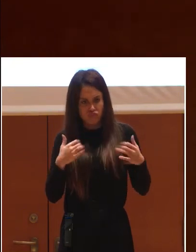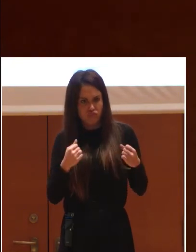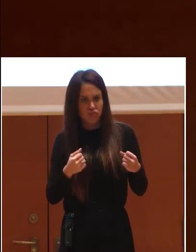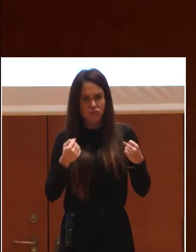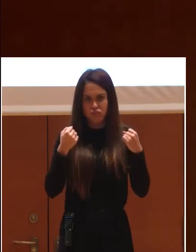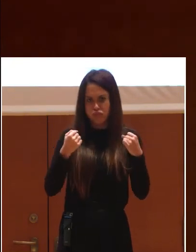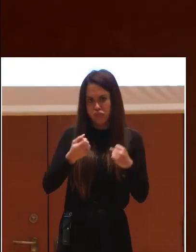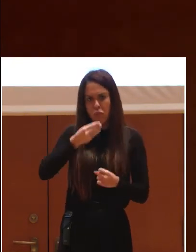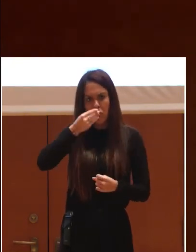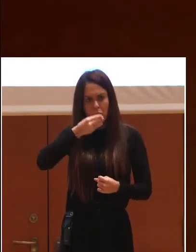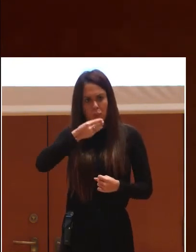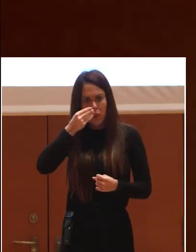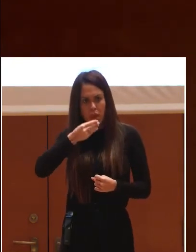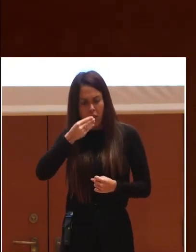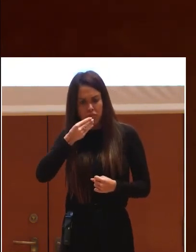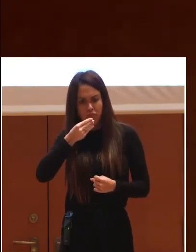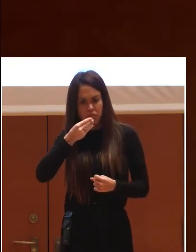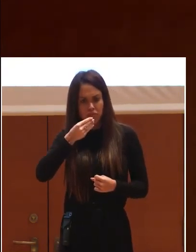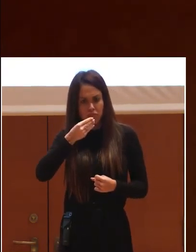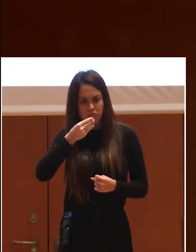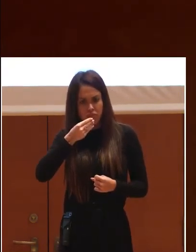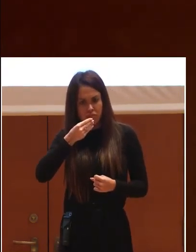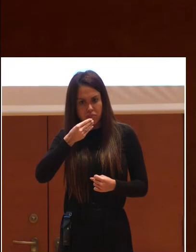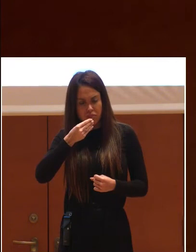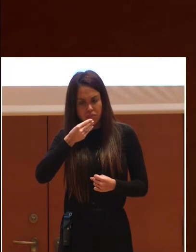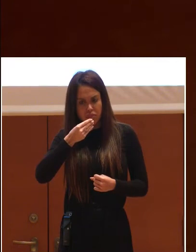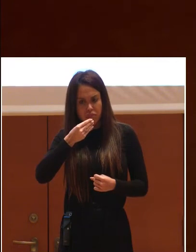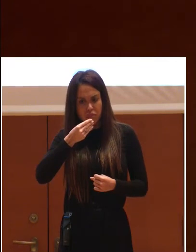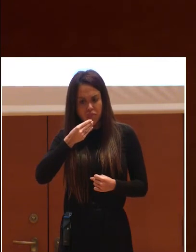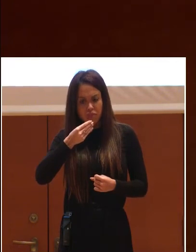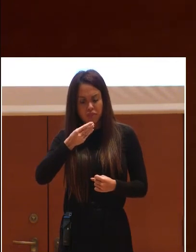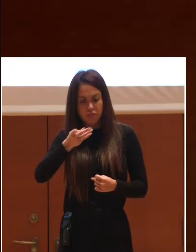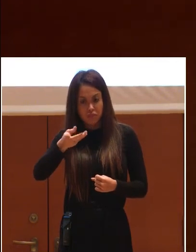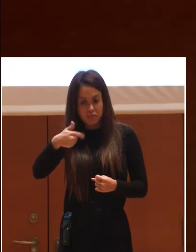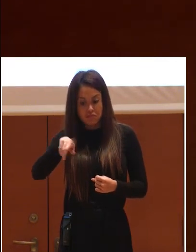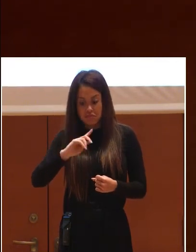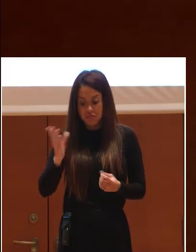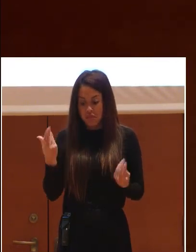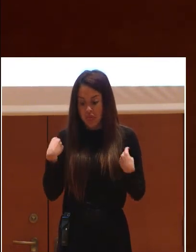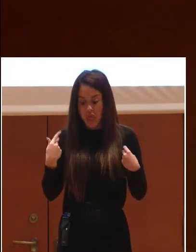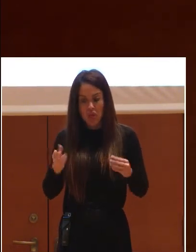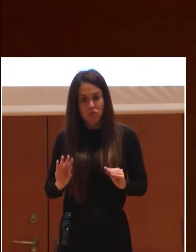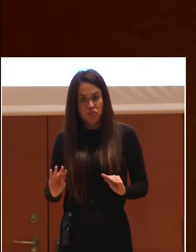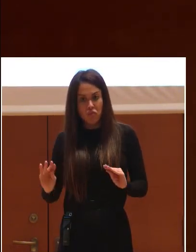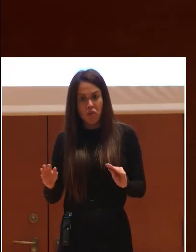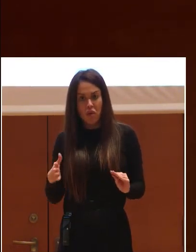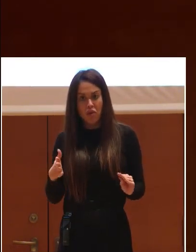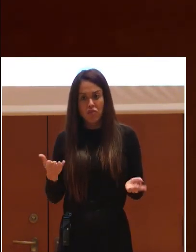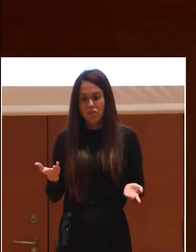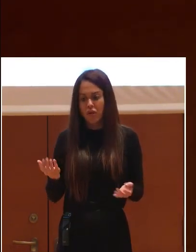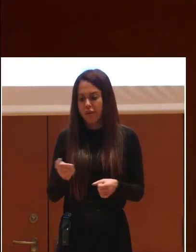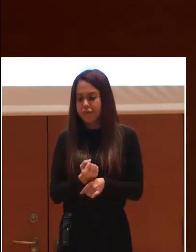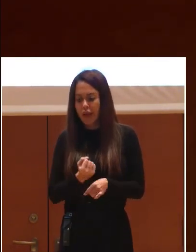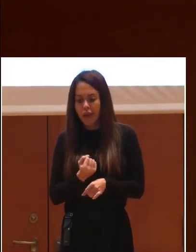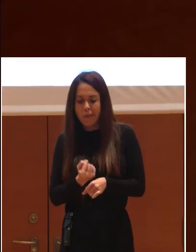momento de la sensibilización digo cada vez tenemos a más gente mayor que está muy bien de salud